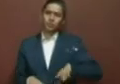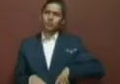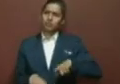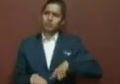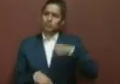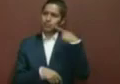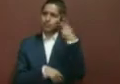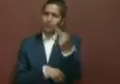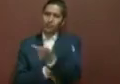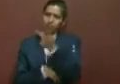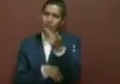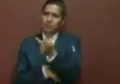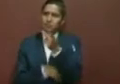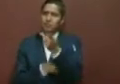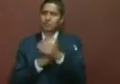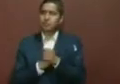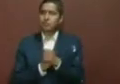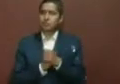Sí.